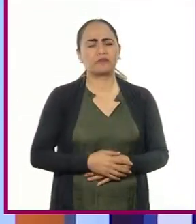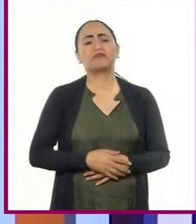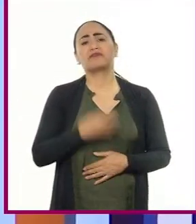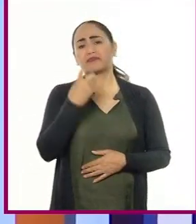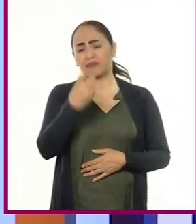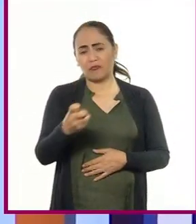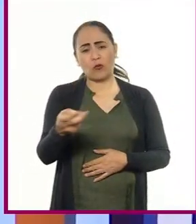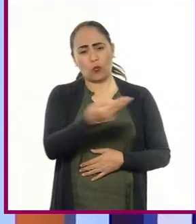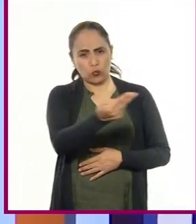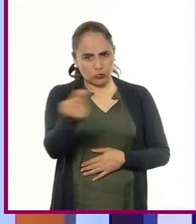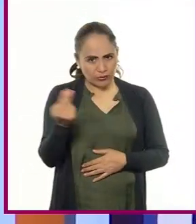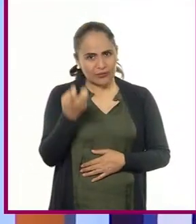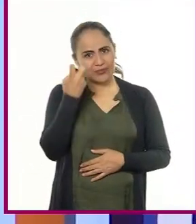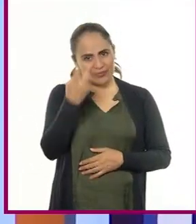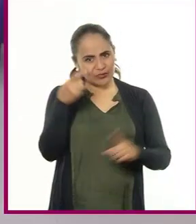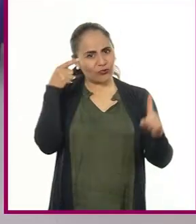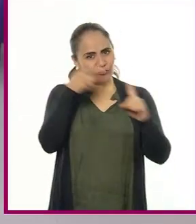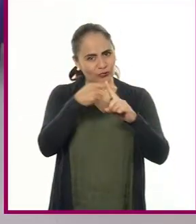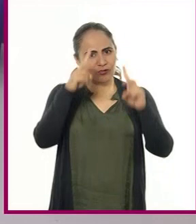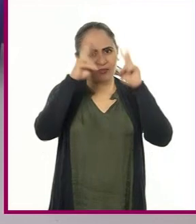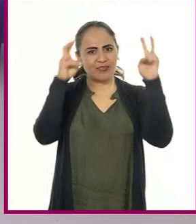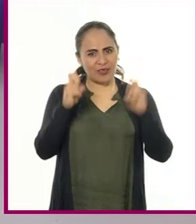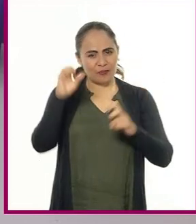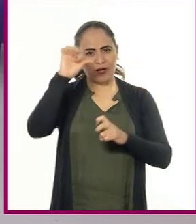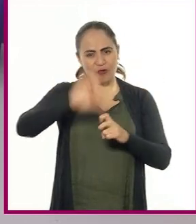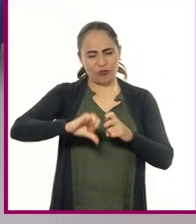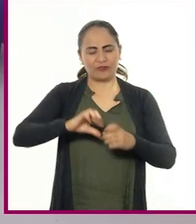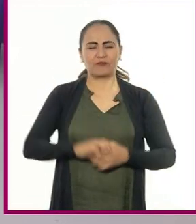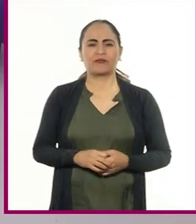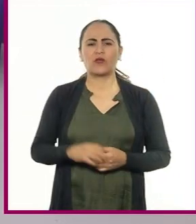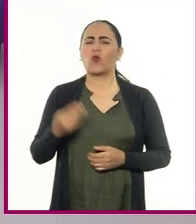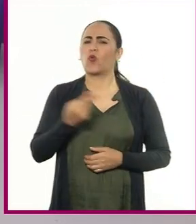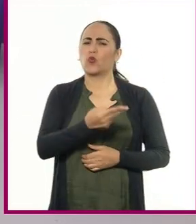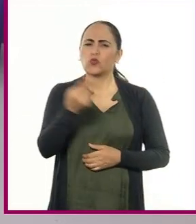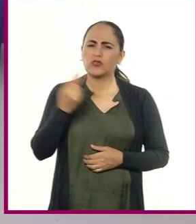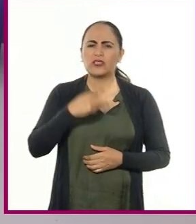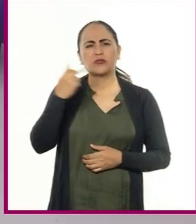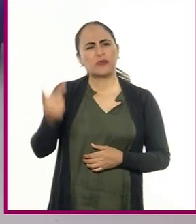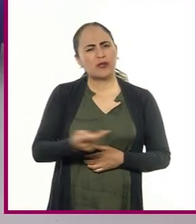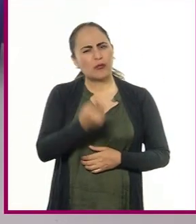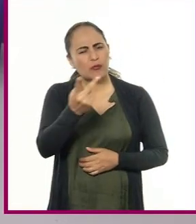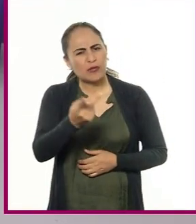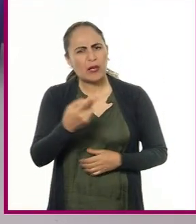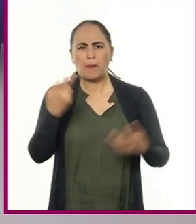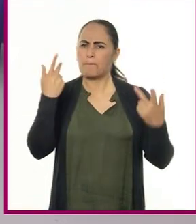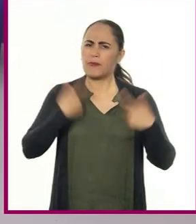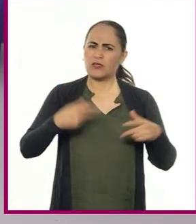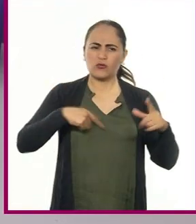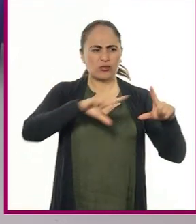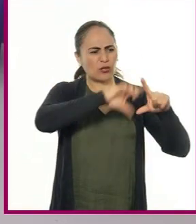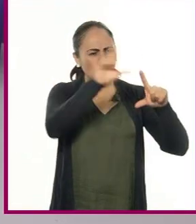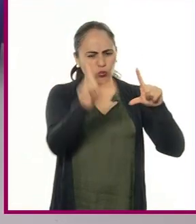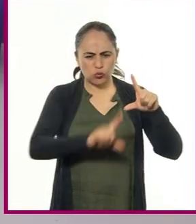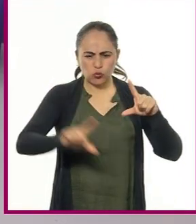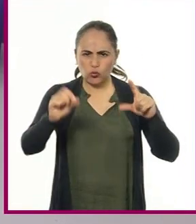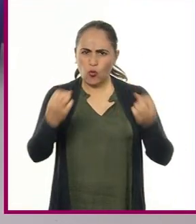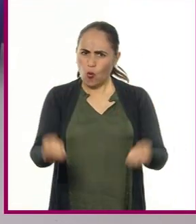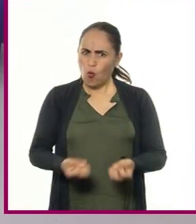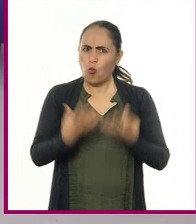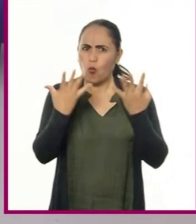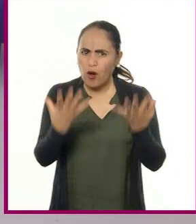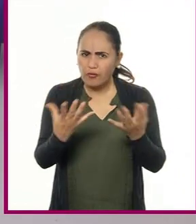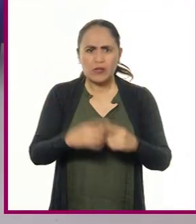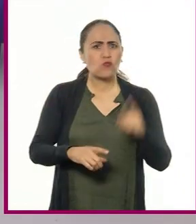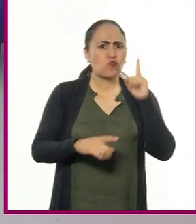ustedes, alumnas y alumnos. ¿Alguna vez se han preguntado cuántas personas hay en México? ¿Cuántas son